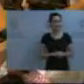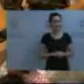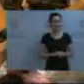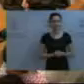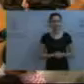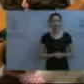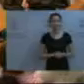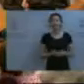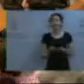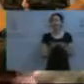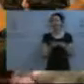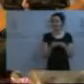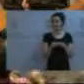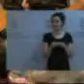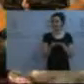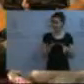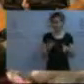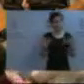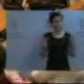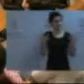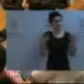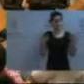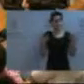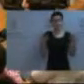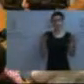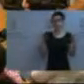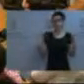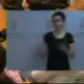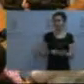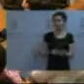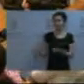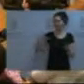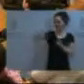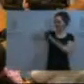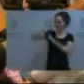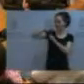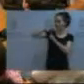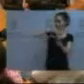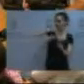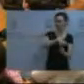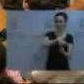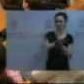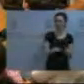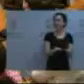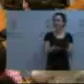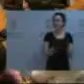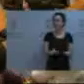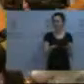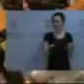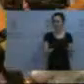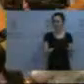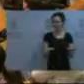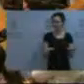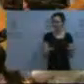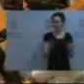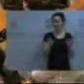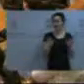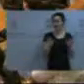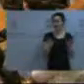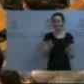Unas pacientes aparecieron en urgencias, las había traído el helicóptero desde una playa, en una fiesta